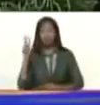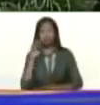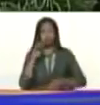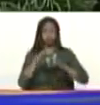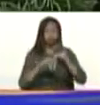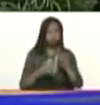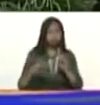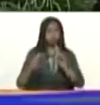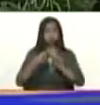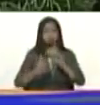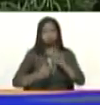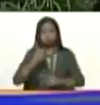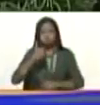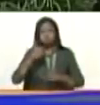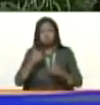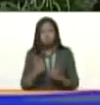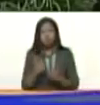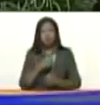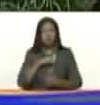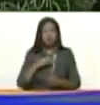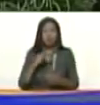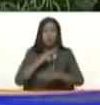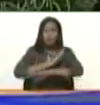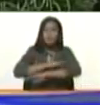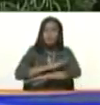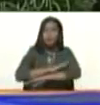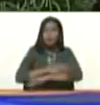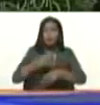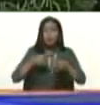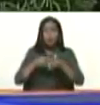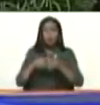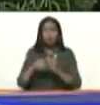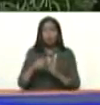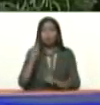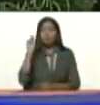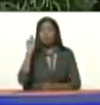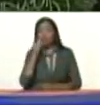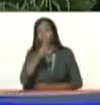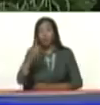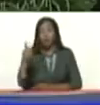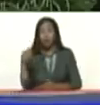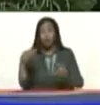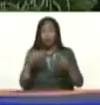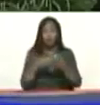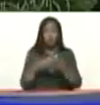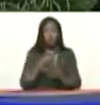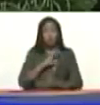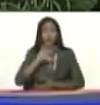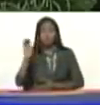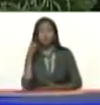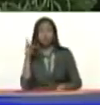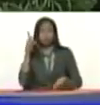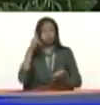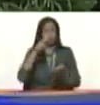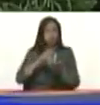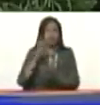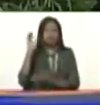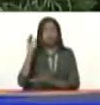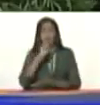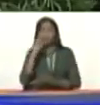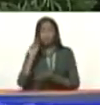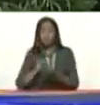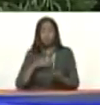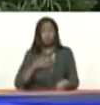muy positivo, ¿no? La actitud de los diputados y diputadas del Bloque de la Patria de llegar a la Asamblea Nacional en